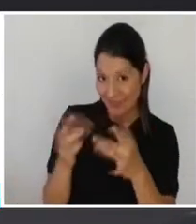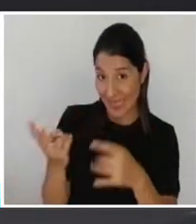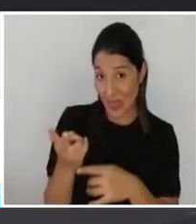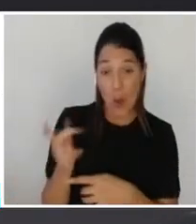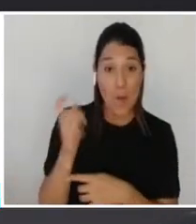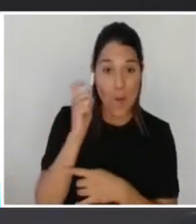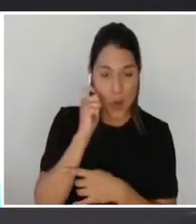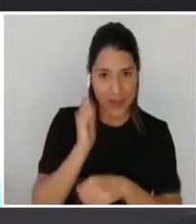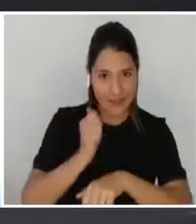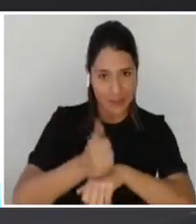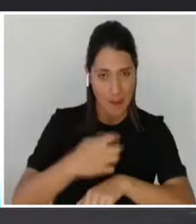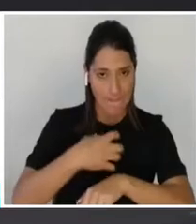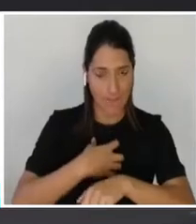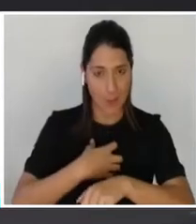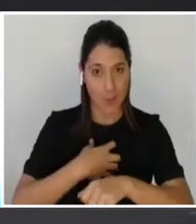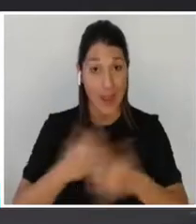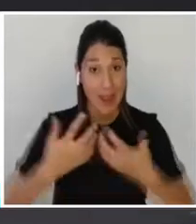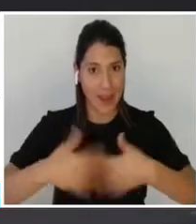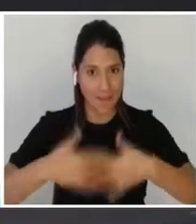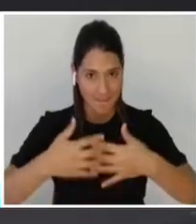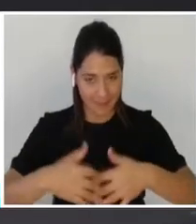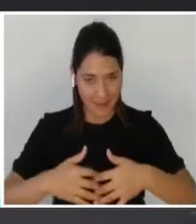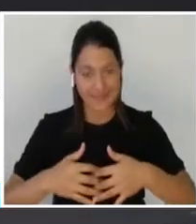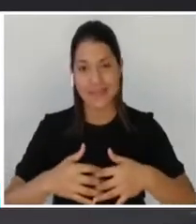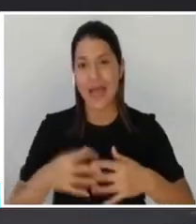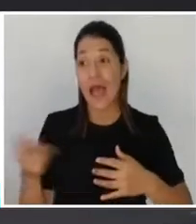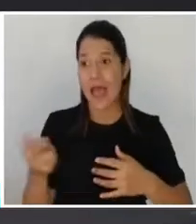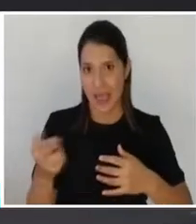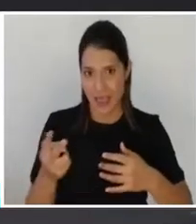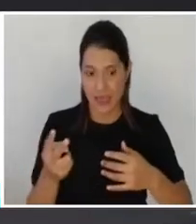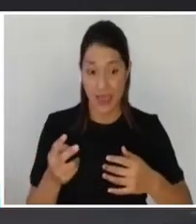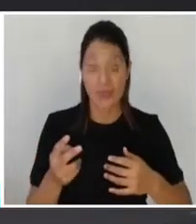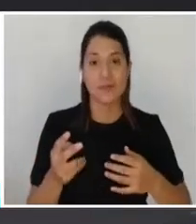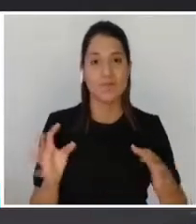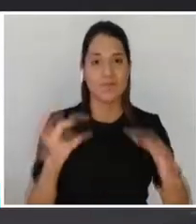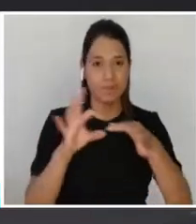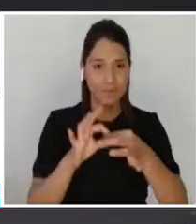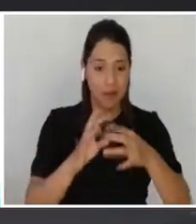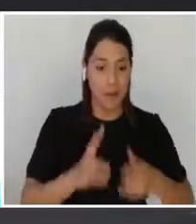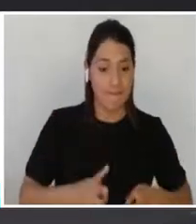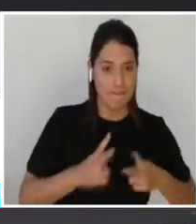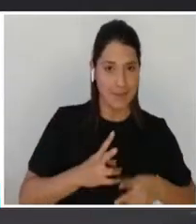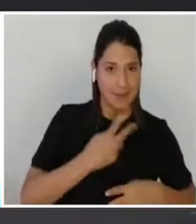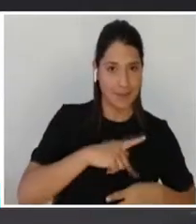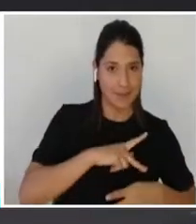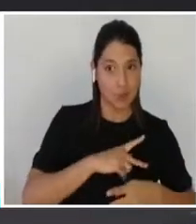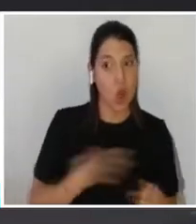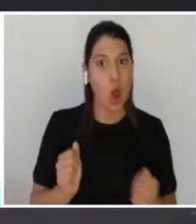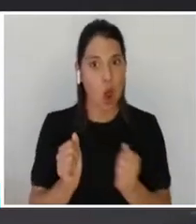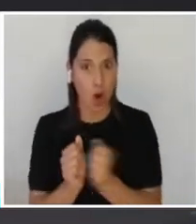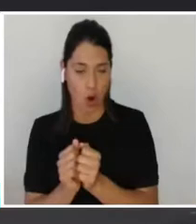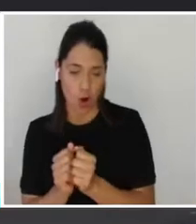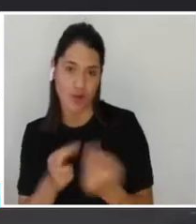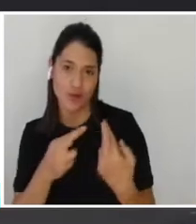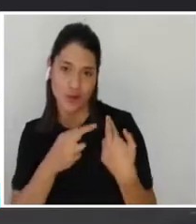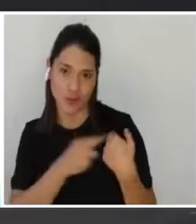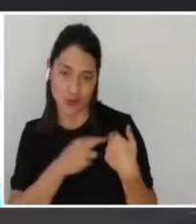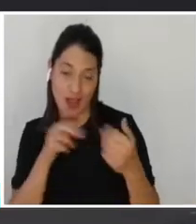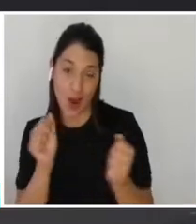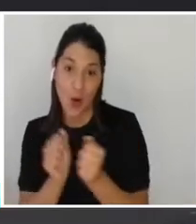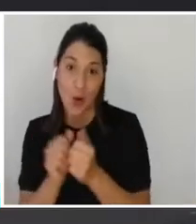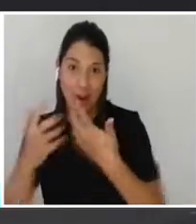quienes hacen una mezcla entre sus vidas personales y también sus obligaciones o sus responsabilidades en sus